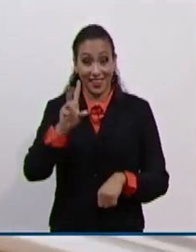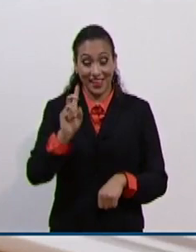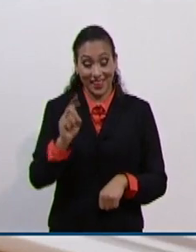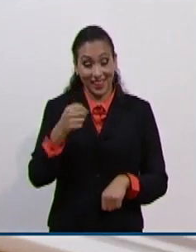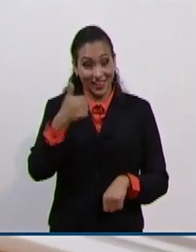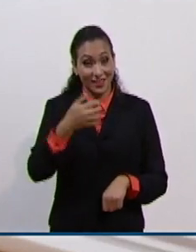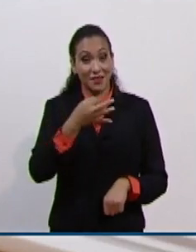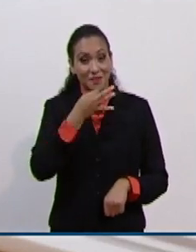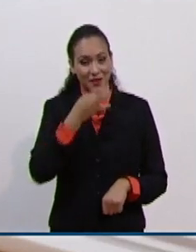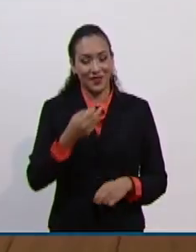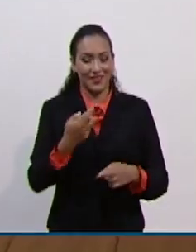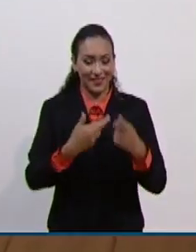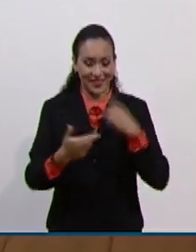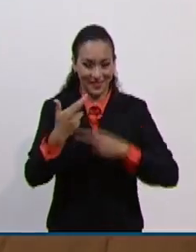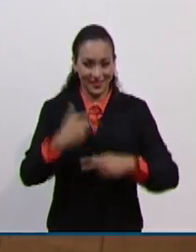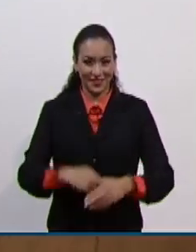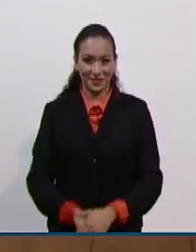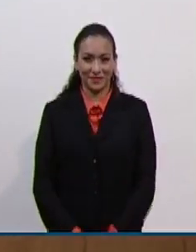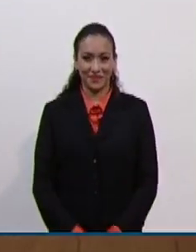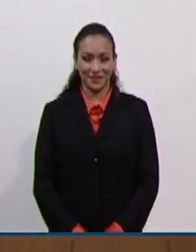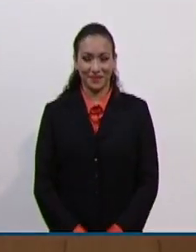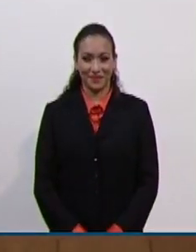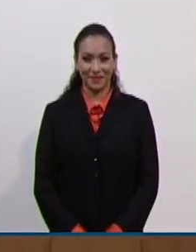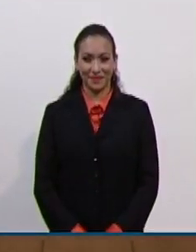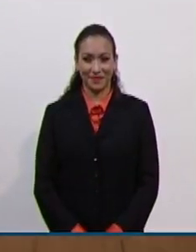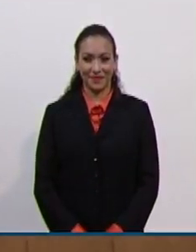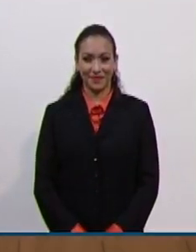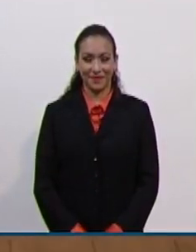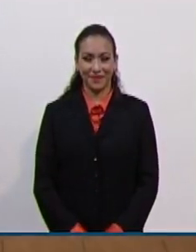14:36, hacemos una breve pausa.